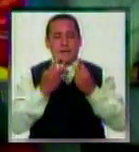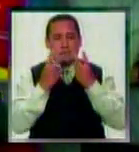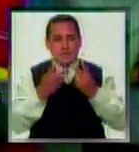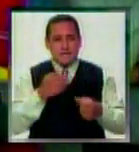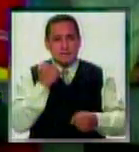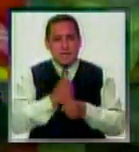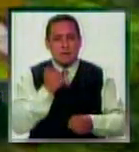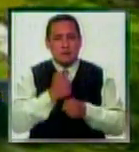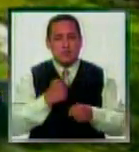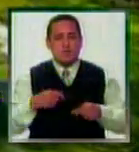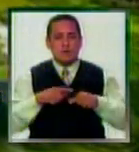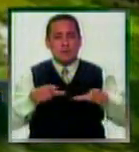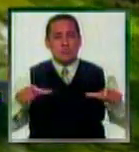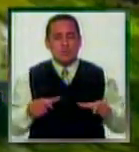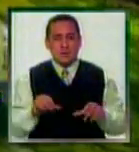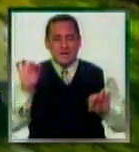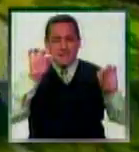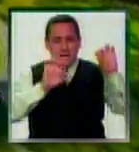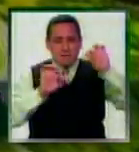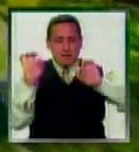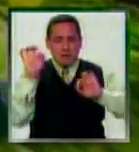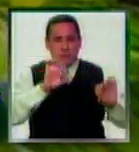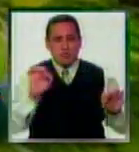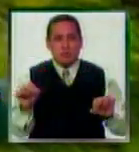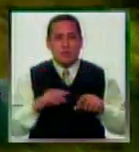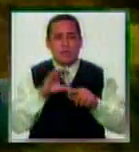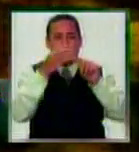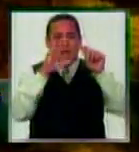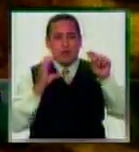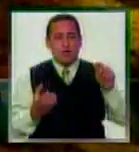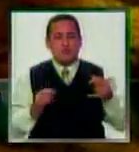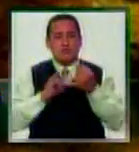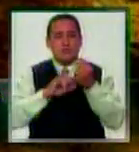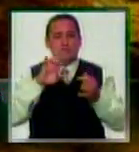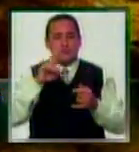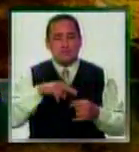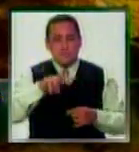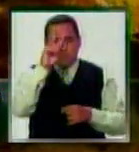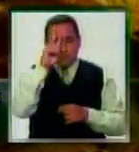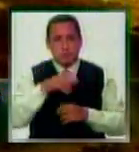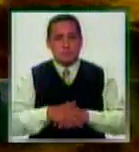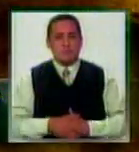que sea trabajado en un polo químico en la costa sur del país.